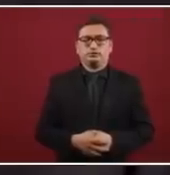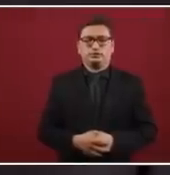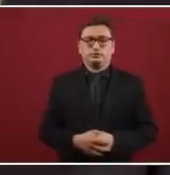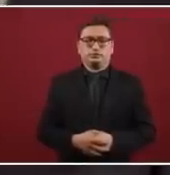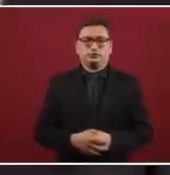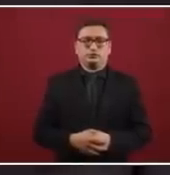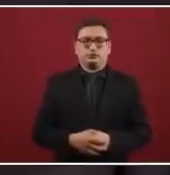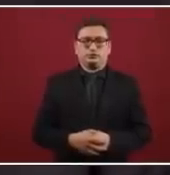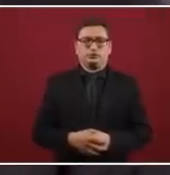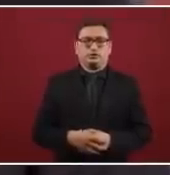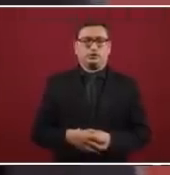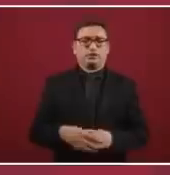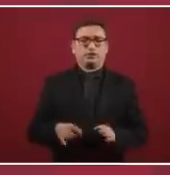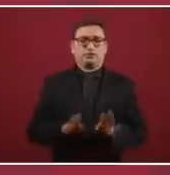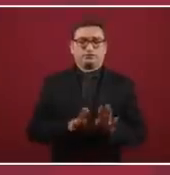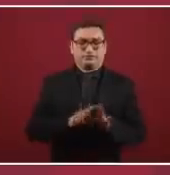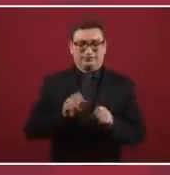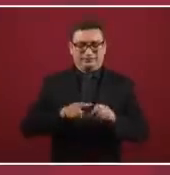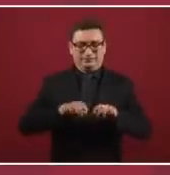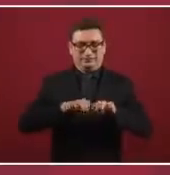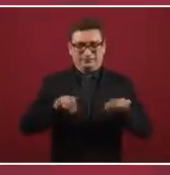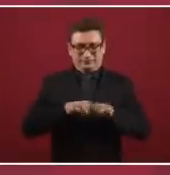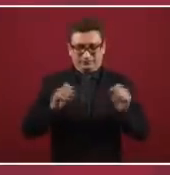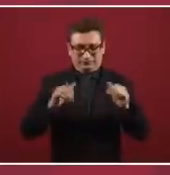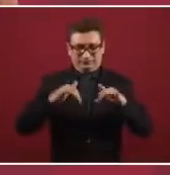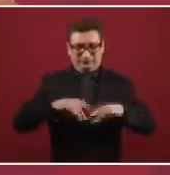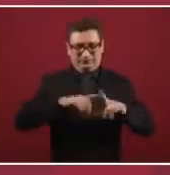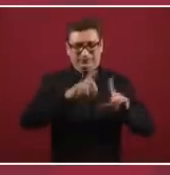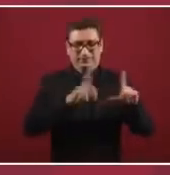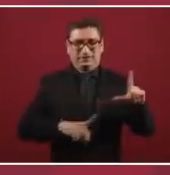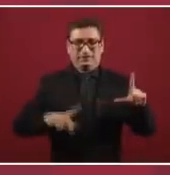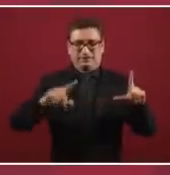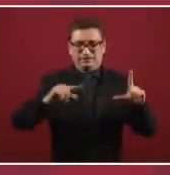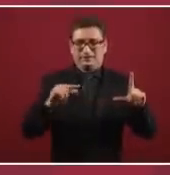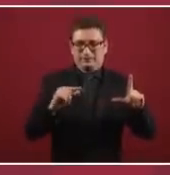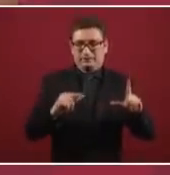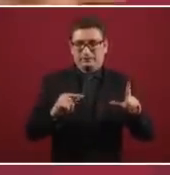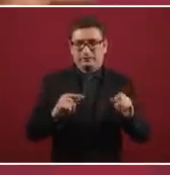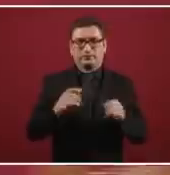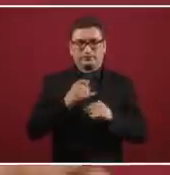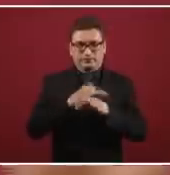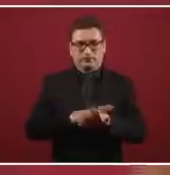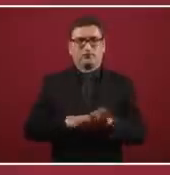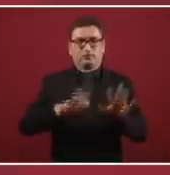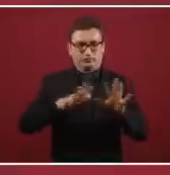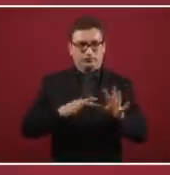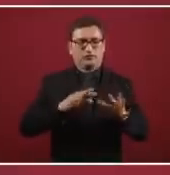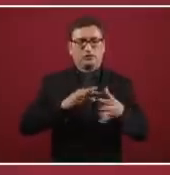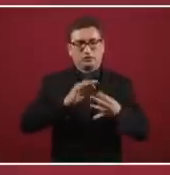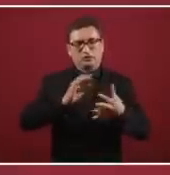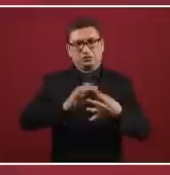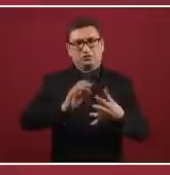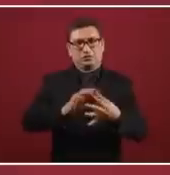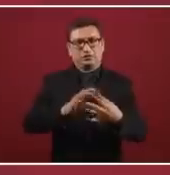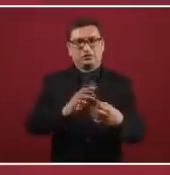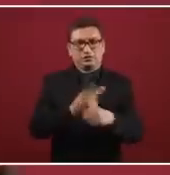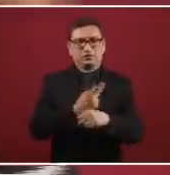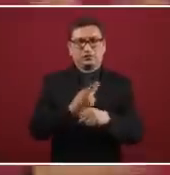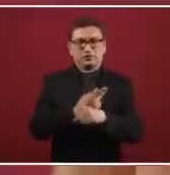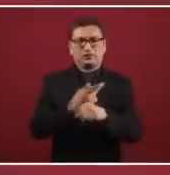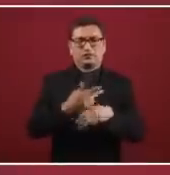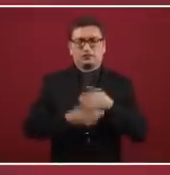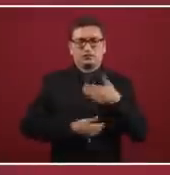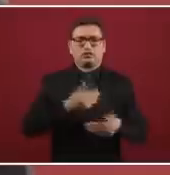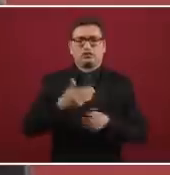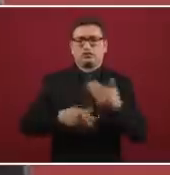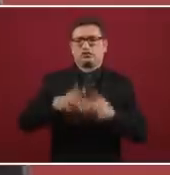hagamos como el Gabinete de Seguridad Nacional y se informe cómo vamos, para informarle